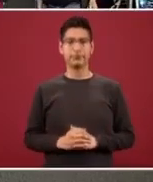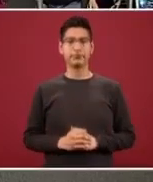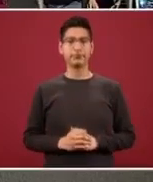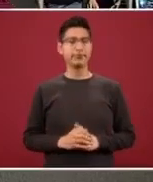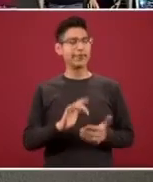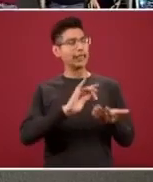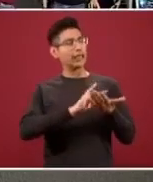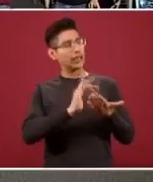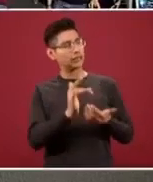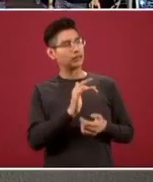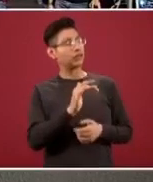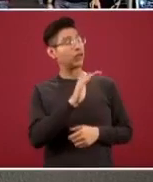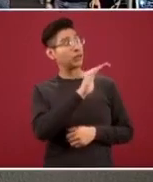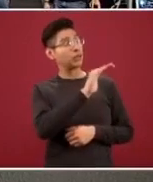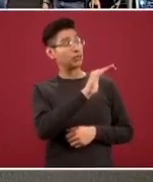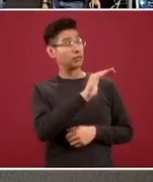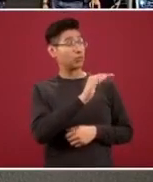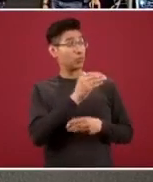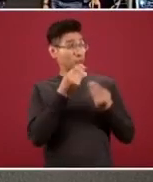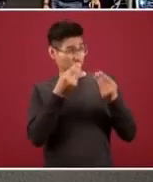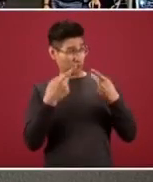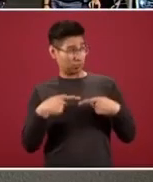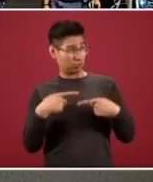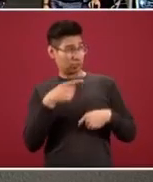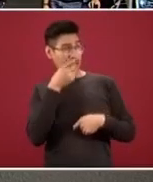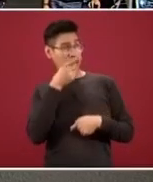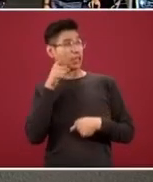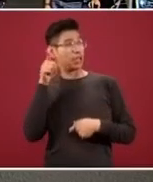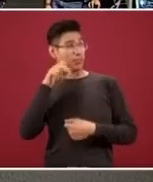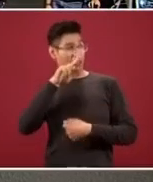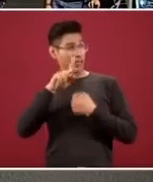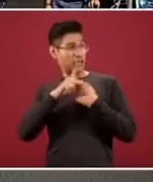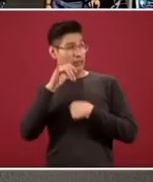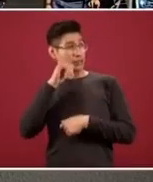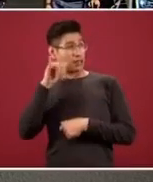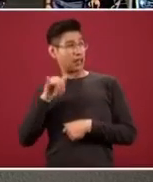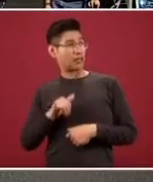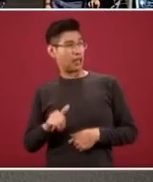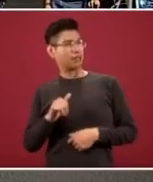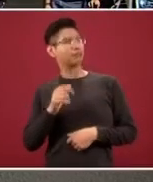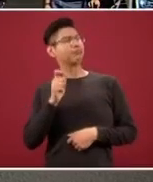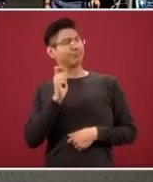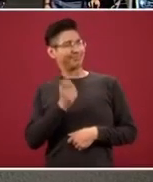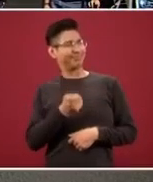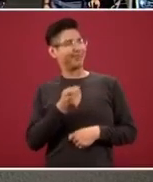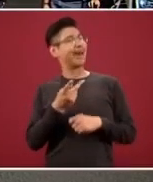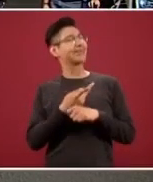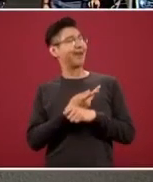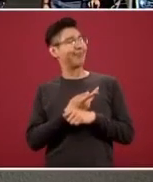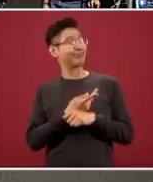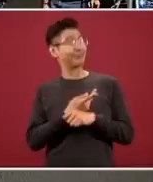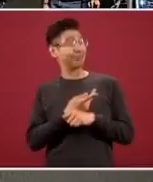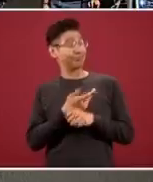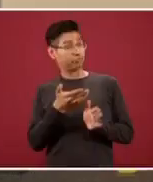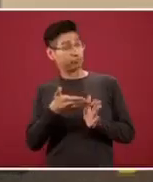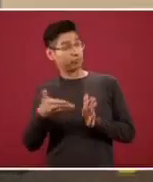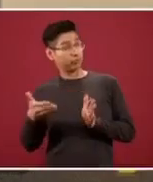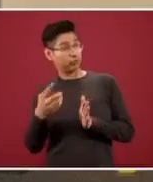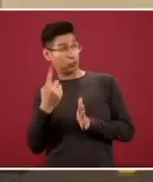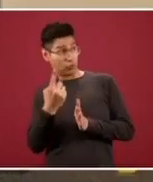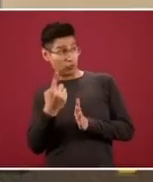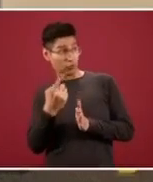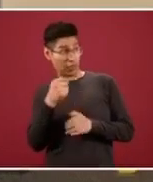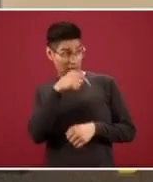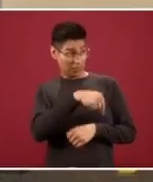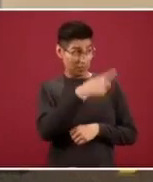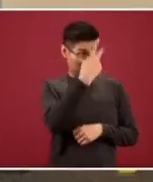Gracias. Muchas personas usan el ejemplo de Italia, es decir, el escenario 1 de Italia, comparándolo con el escenario actual en México. Y si